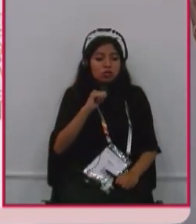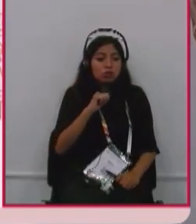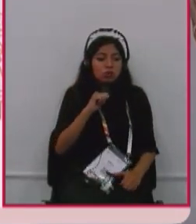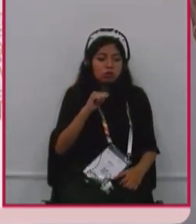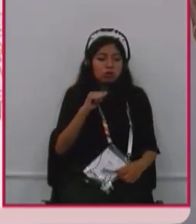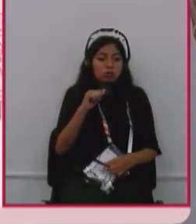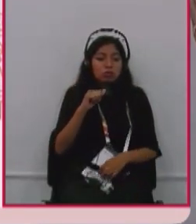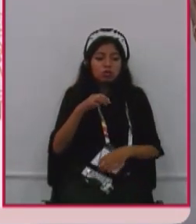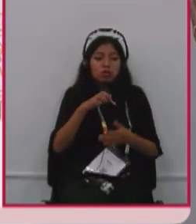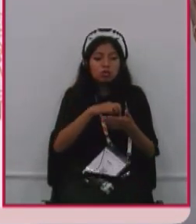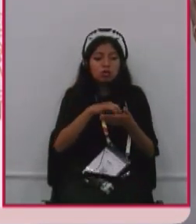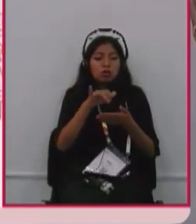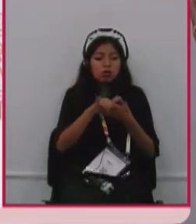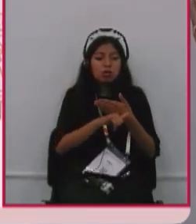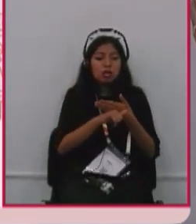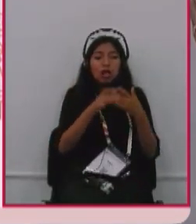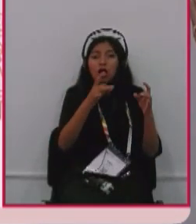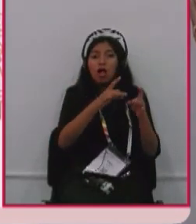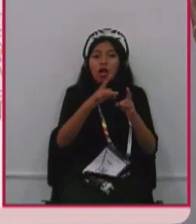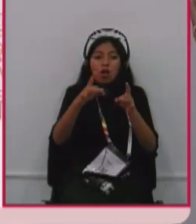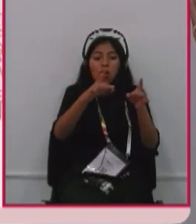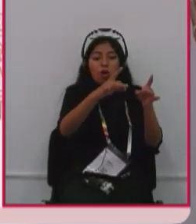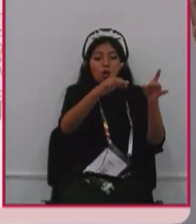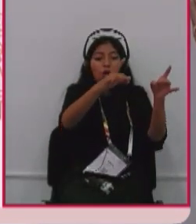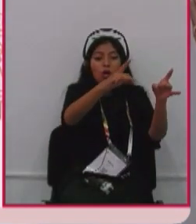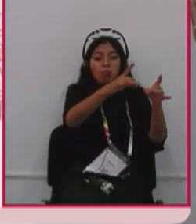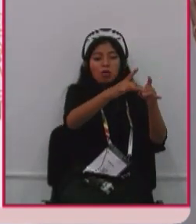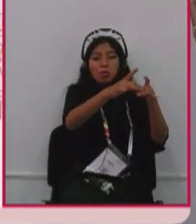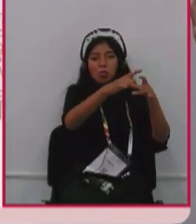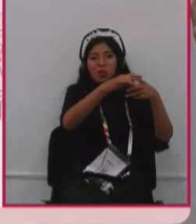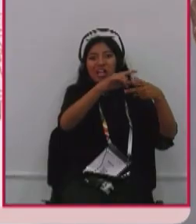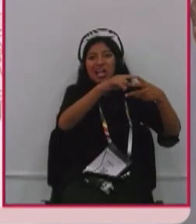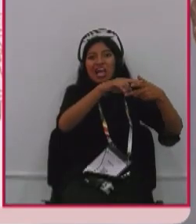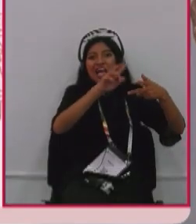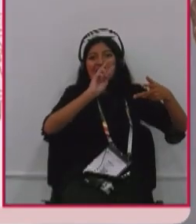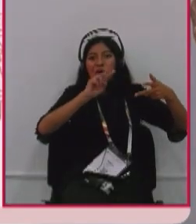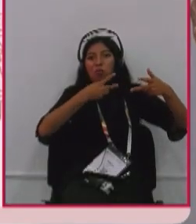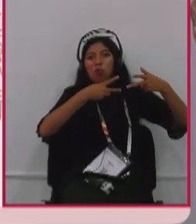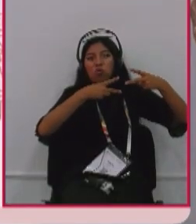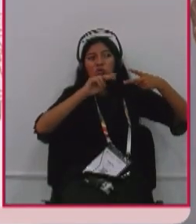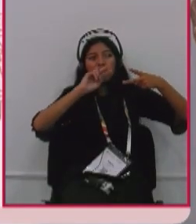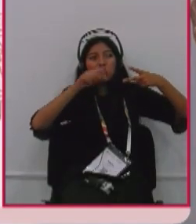injection leaching es un método que se aplica como lixiviación secundaria.